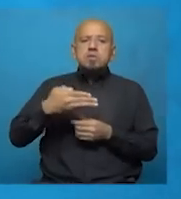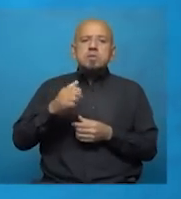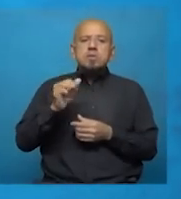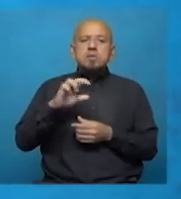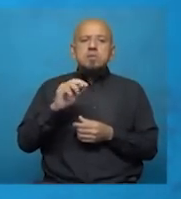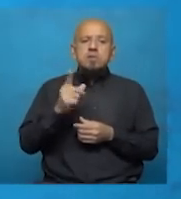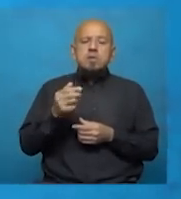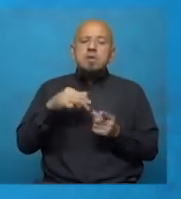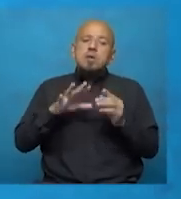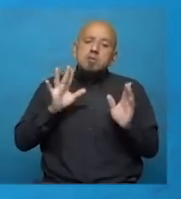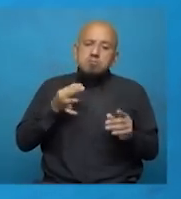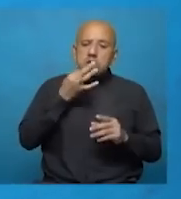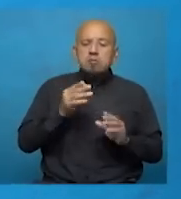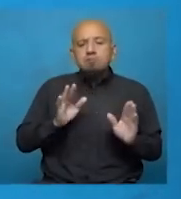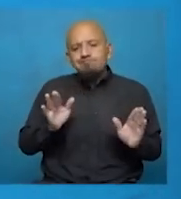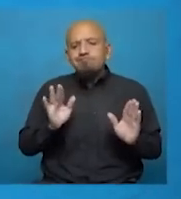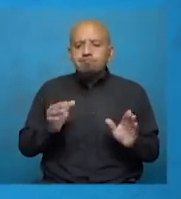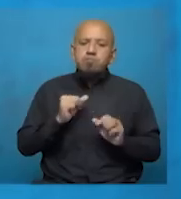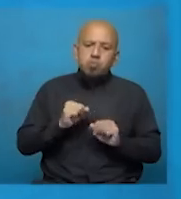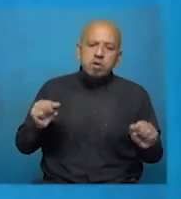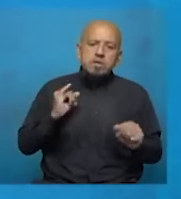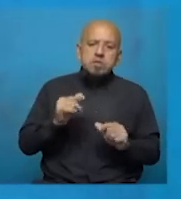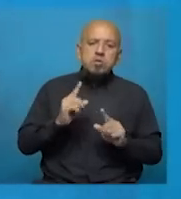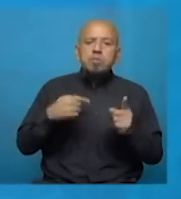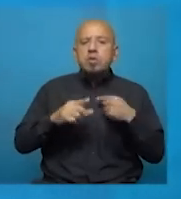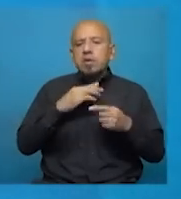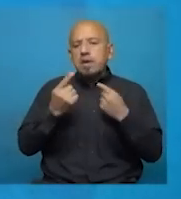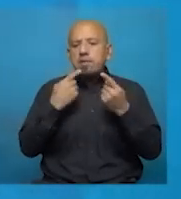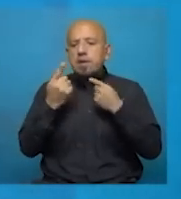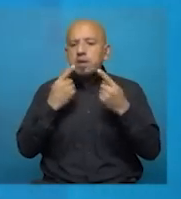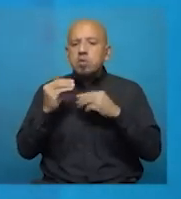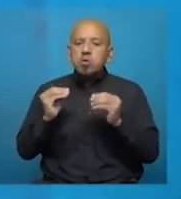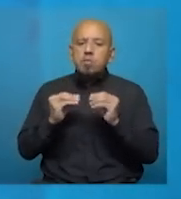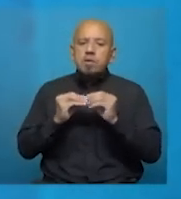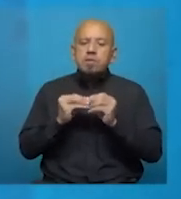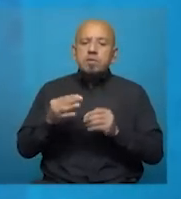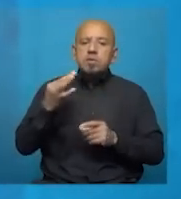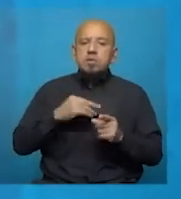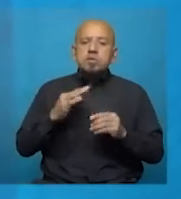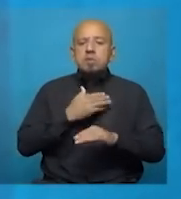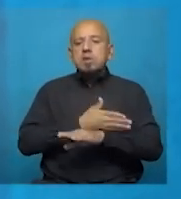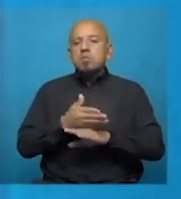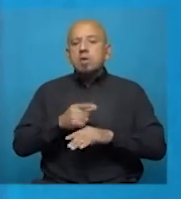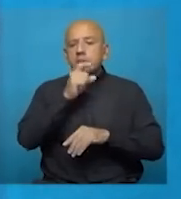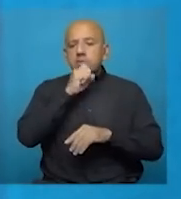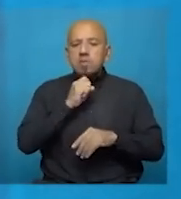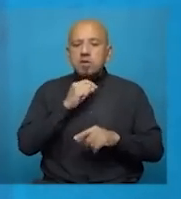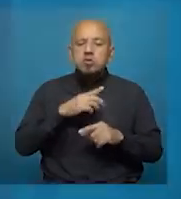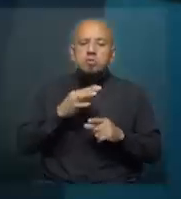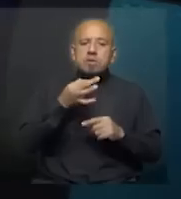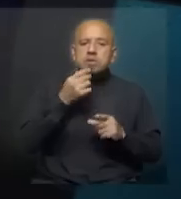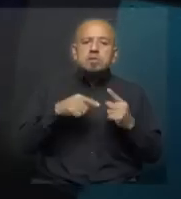y él no lo descartaba, lo consideraba, pero también entendía de que había que hablar con sus compañeros, fue lo que nos dijo, para después en el mes de marzo tomar una